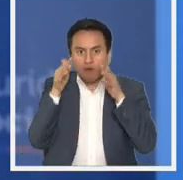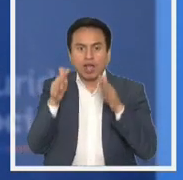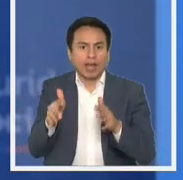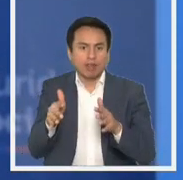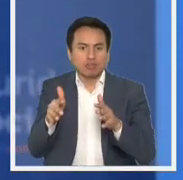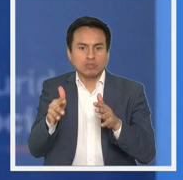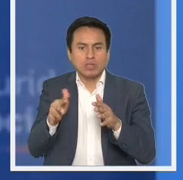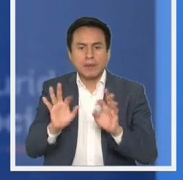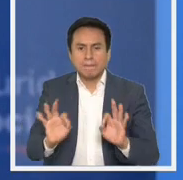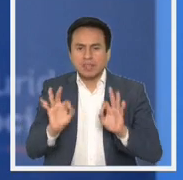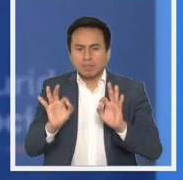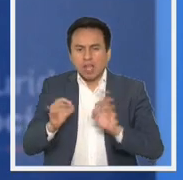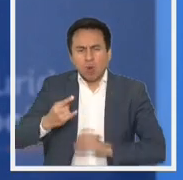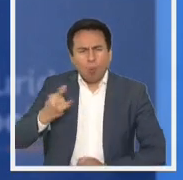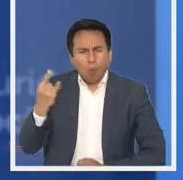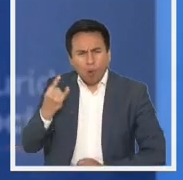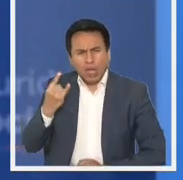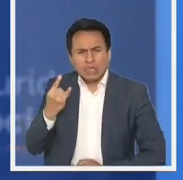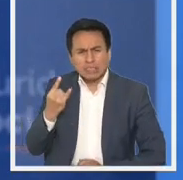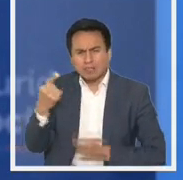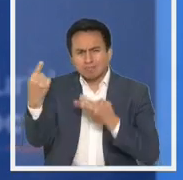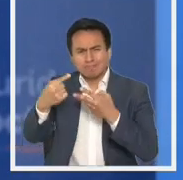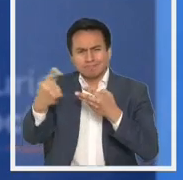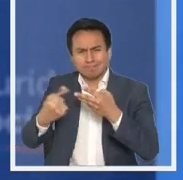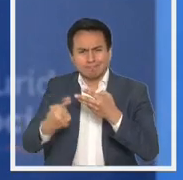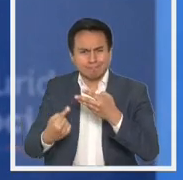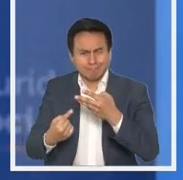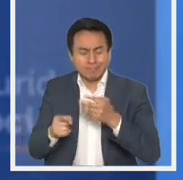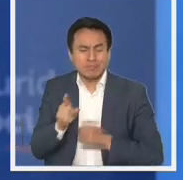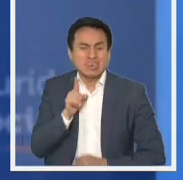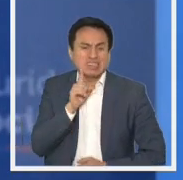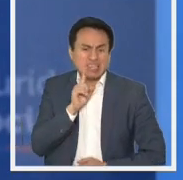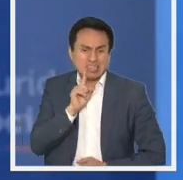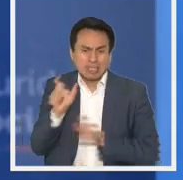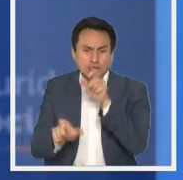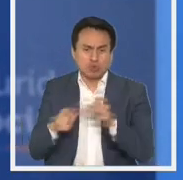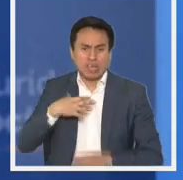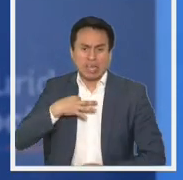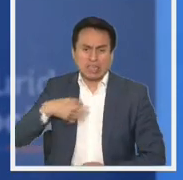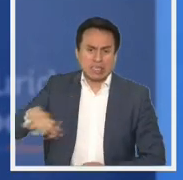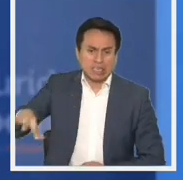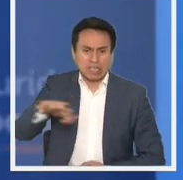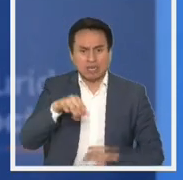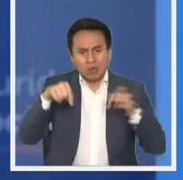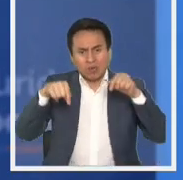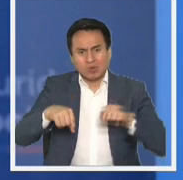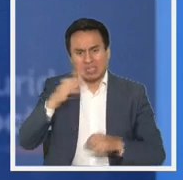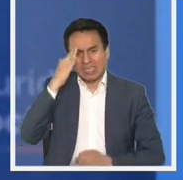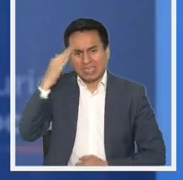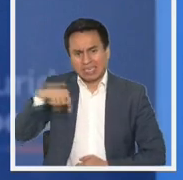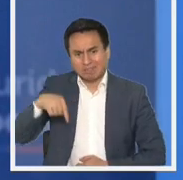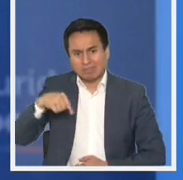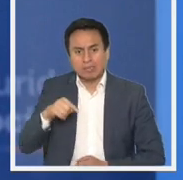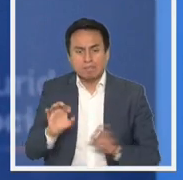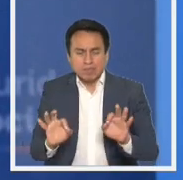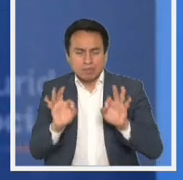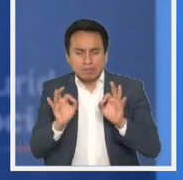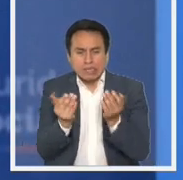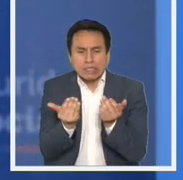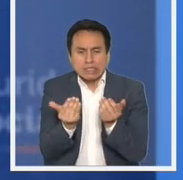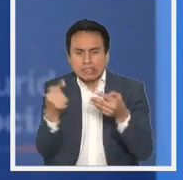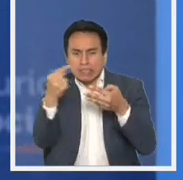en las principales urgencias que tiene la ciudadanía hoy día en las principales necesidades